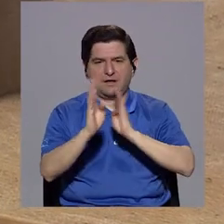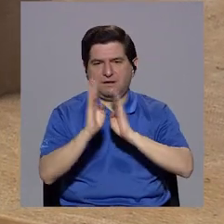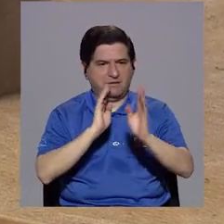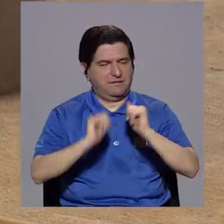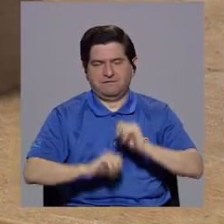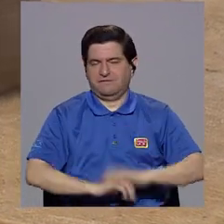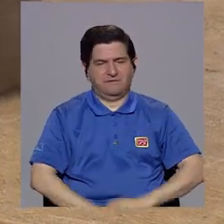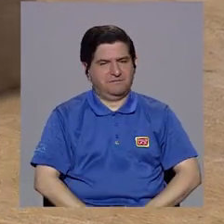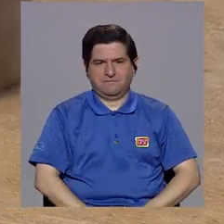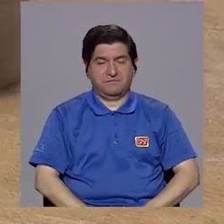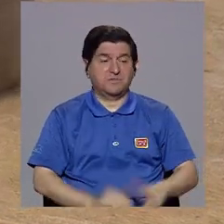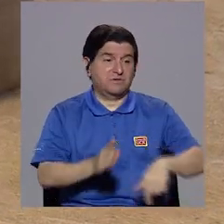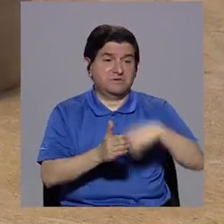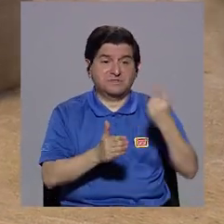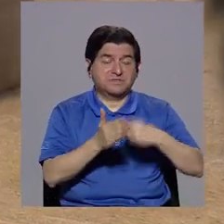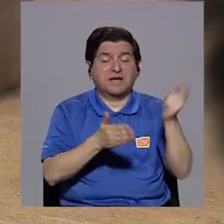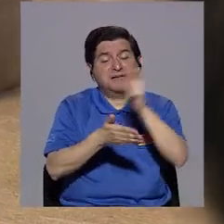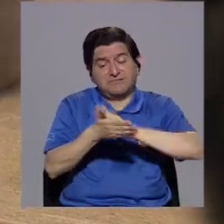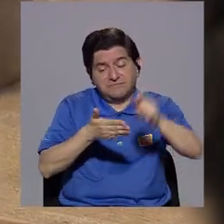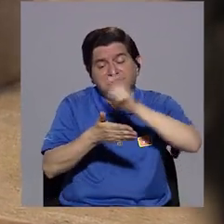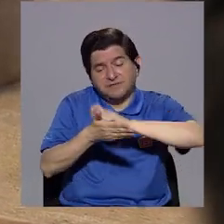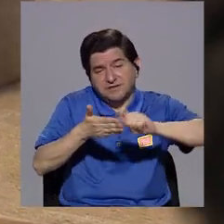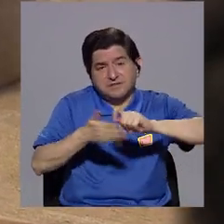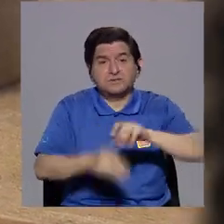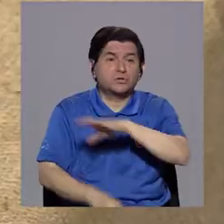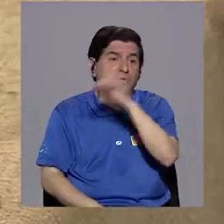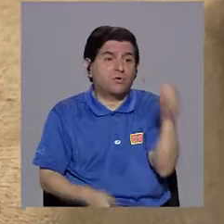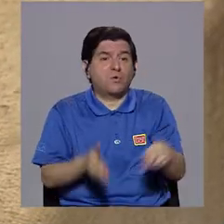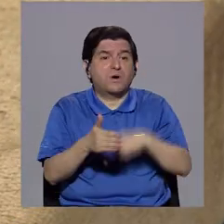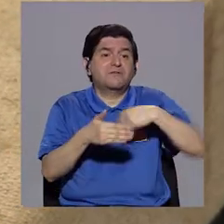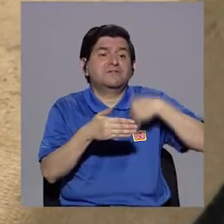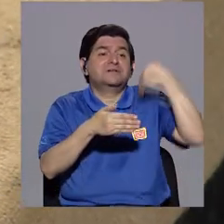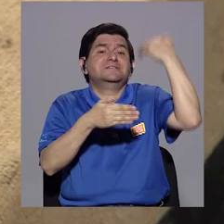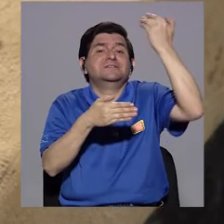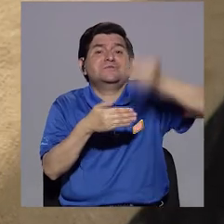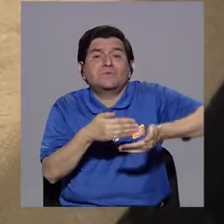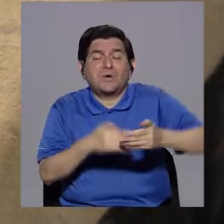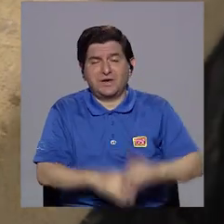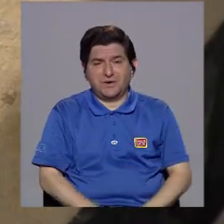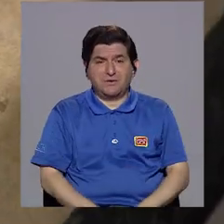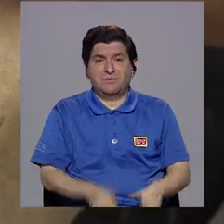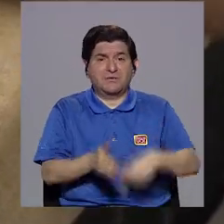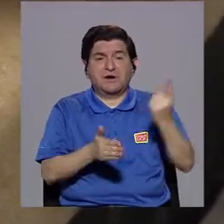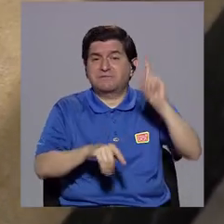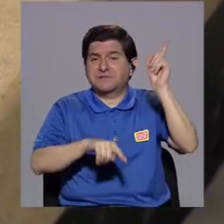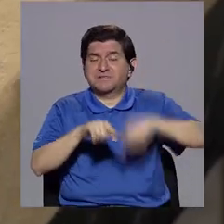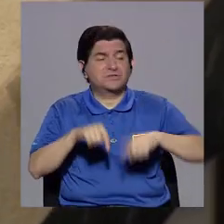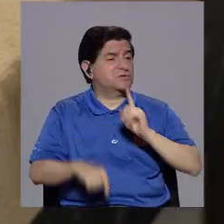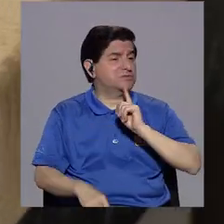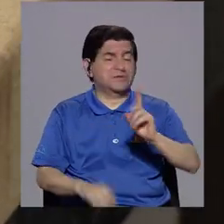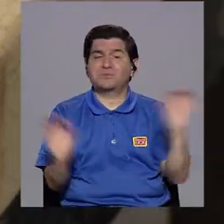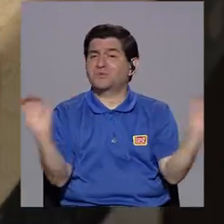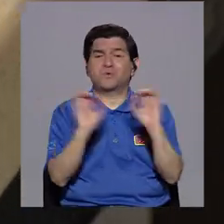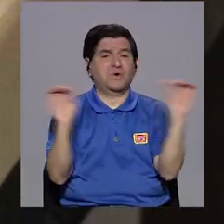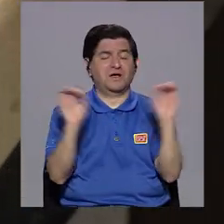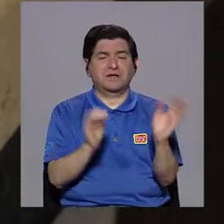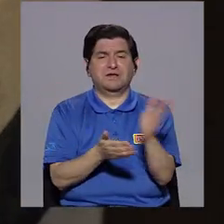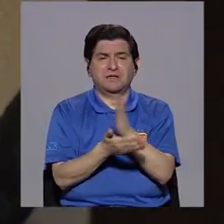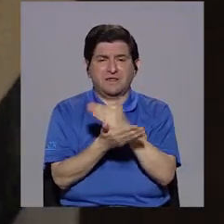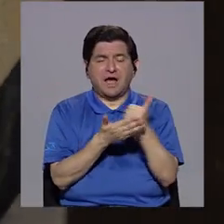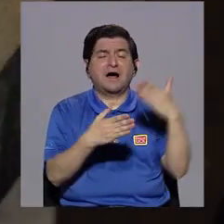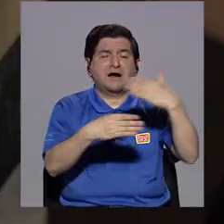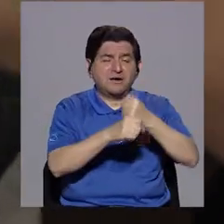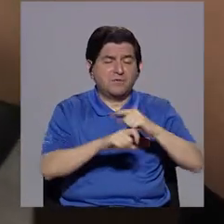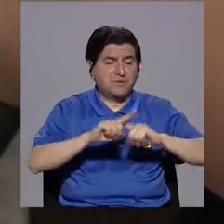palabra aquí, ¿verdad? Entonces a veces es la escritura, a veces es después de, a veces no se puede decir nada, a veces se